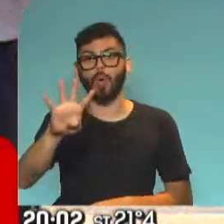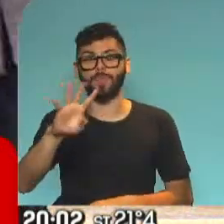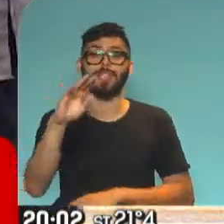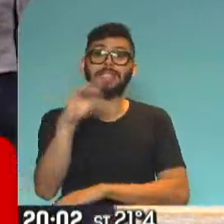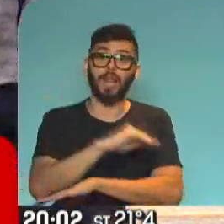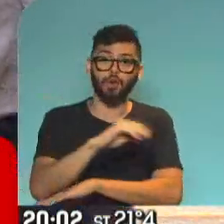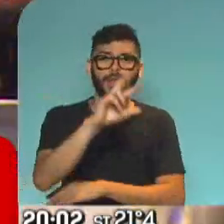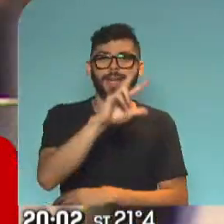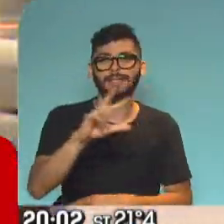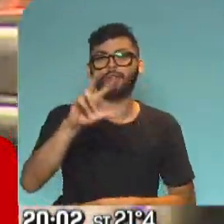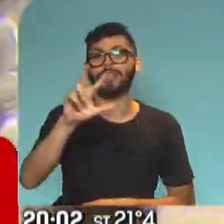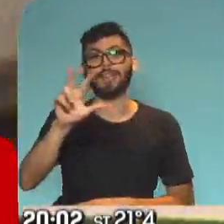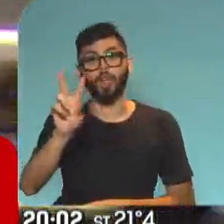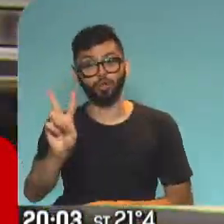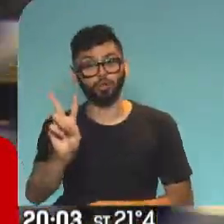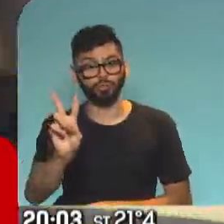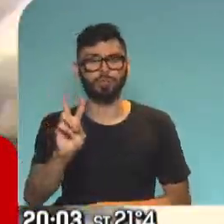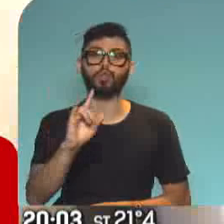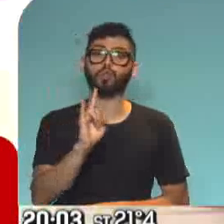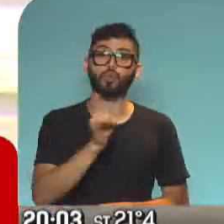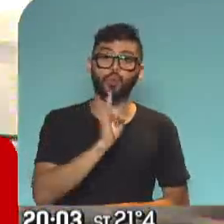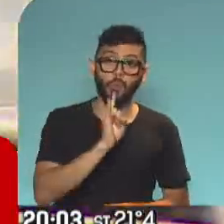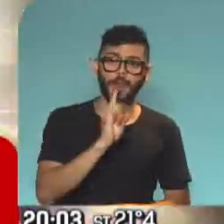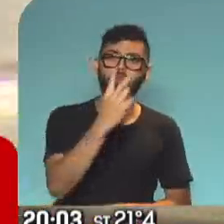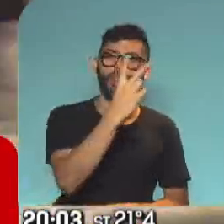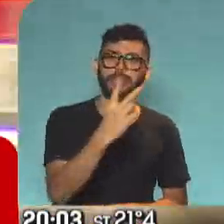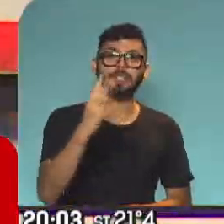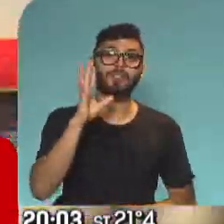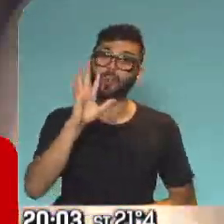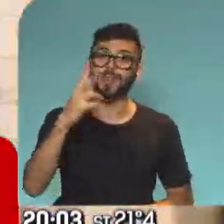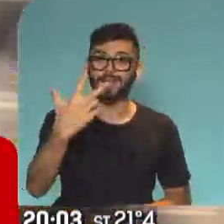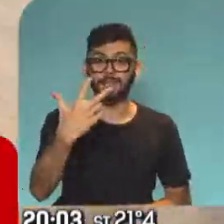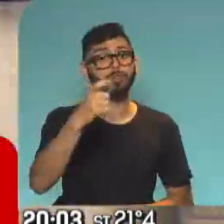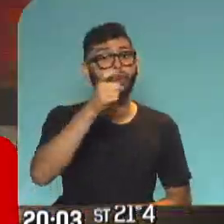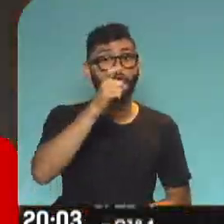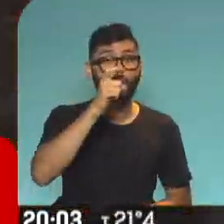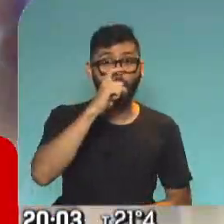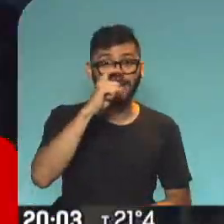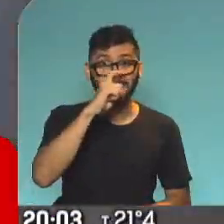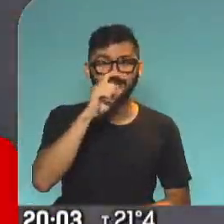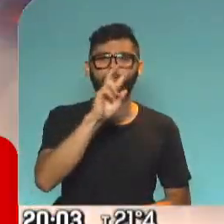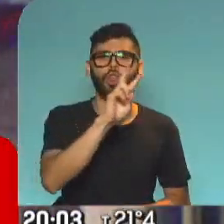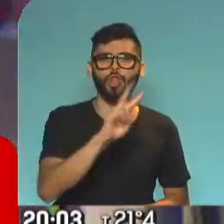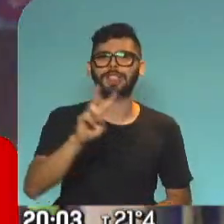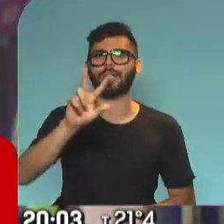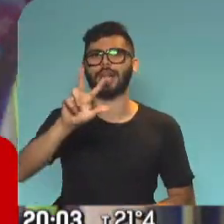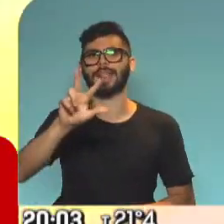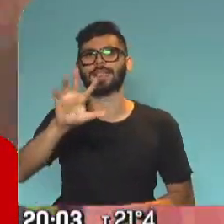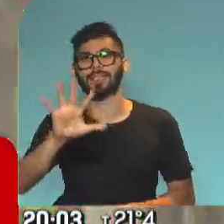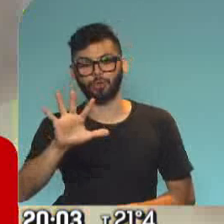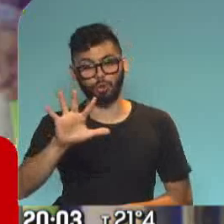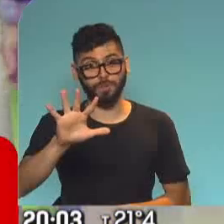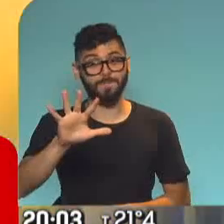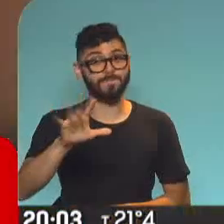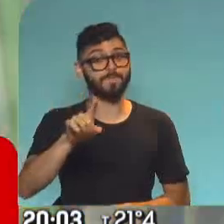Cruz 332, la provincia de Tucumán con 253, Corrientes 235 arrojó